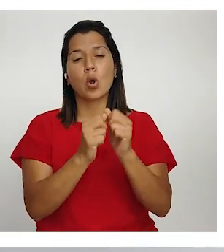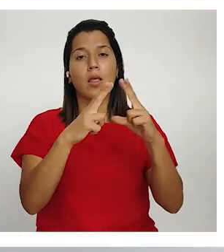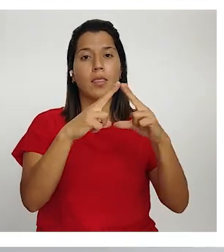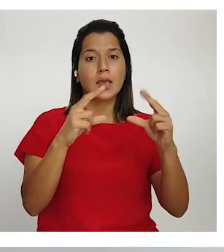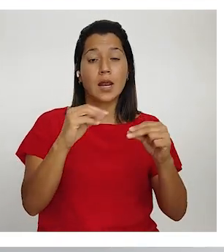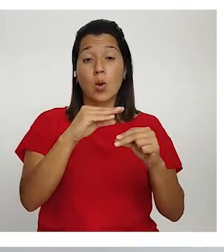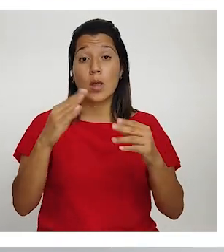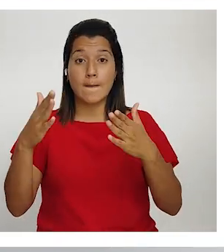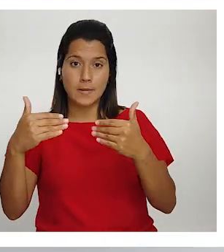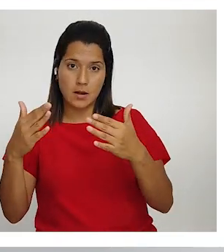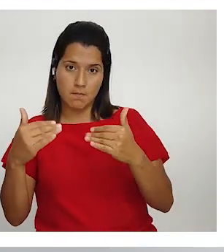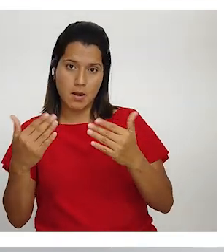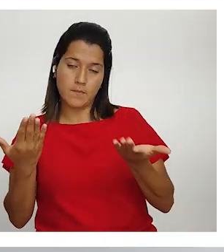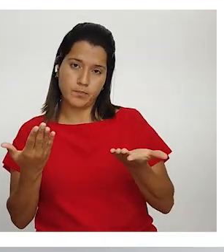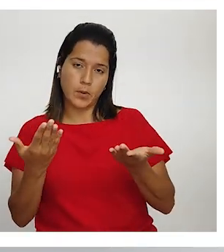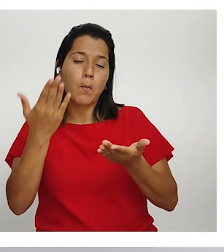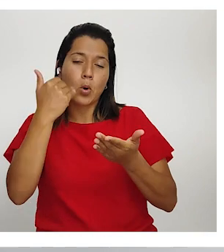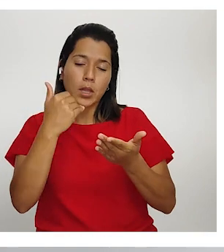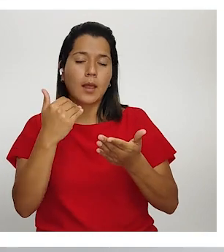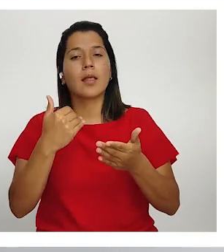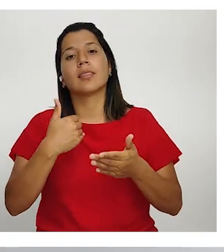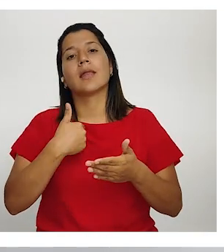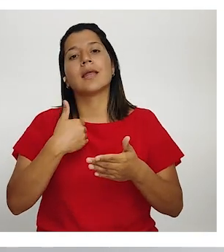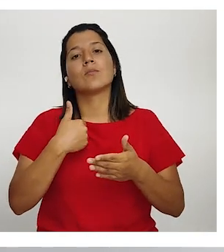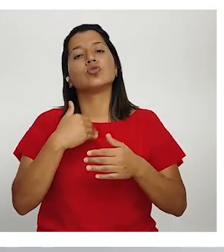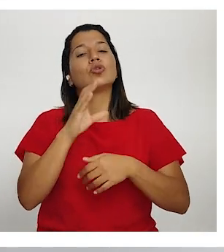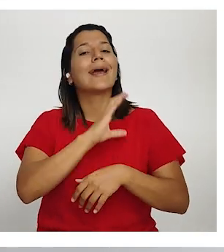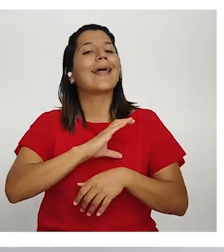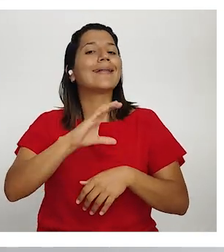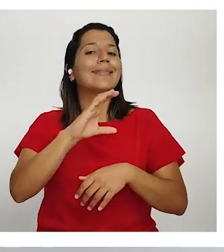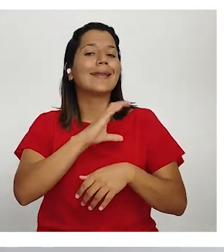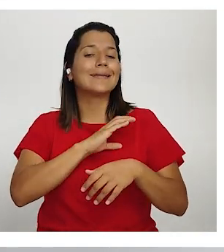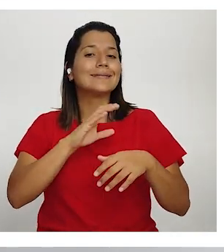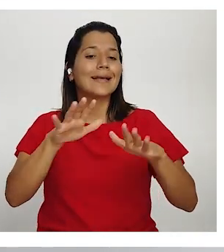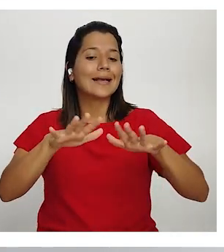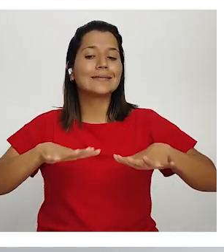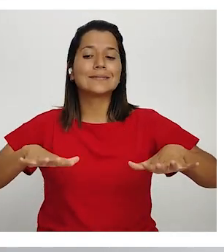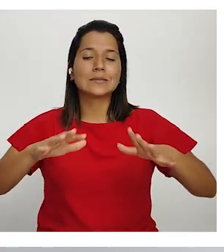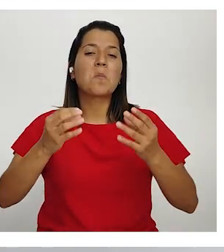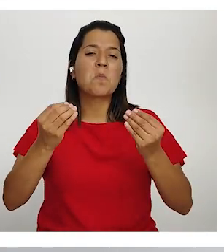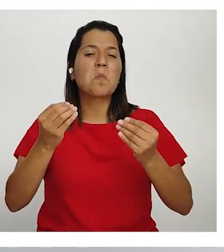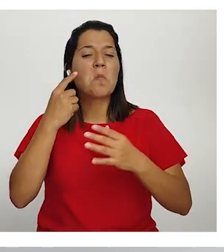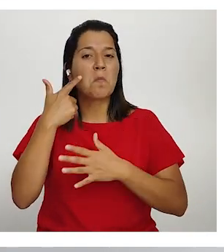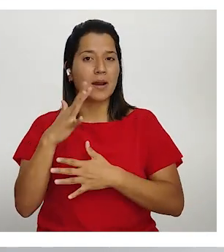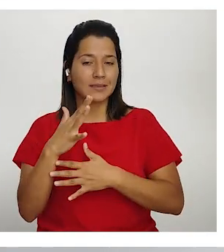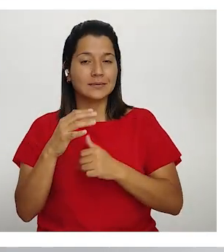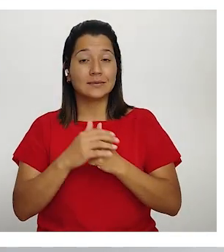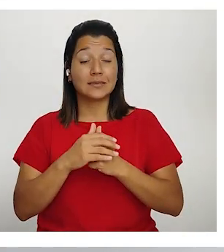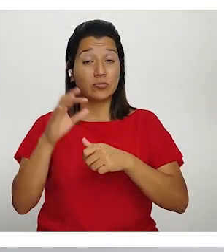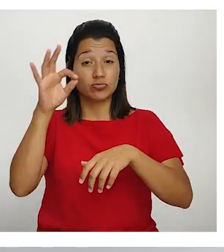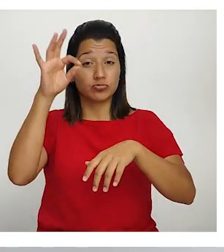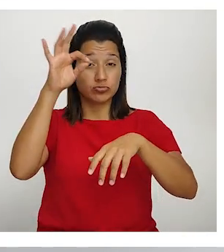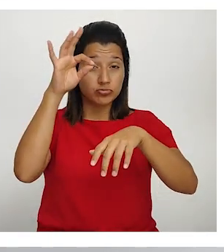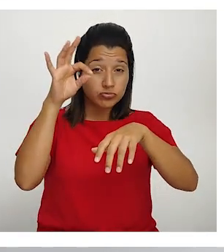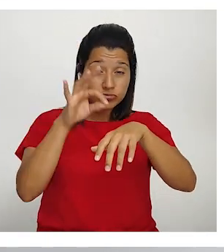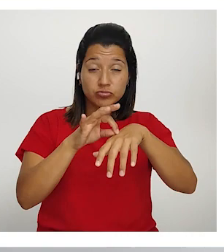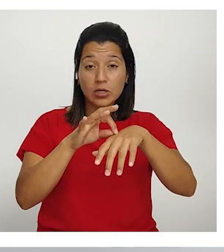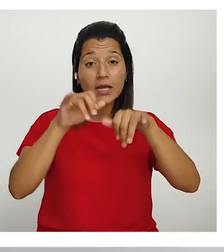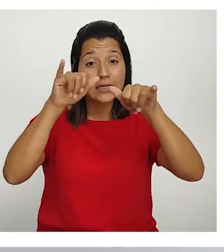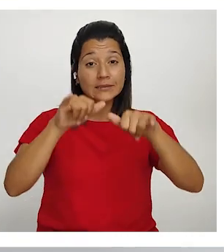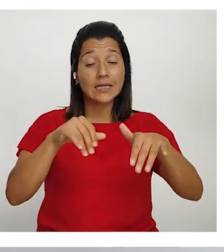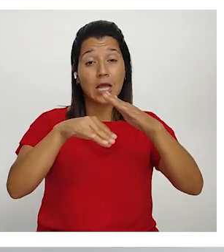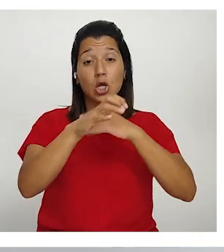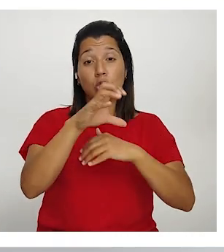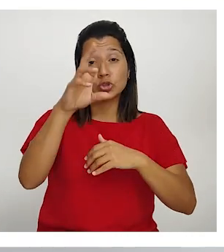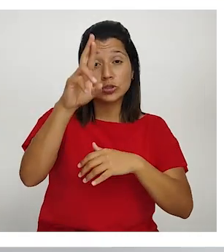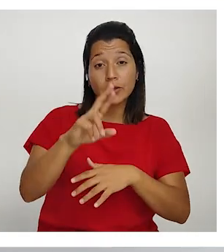Por obvias razones, compartimos características geográficas muy similares. El mosquito circula tanto aquí como